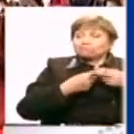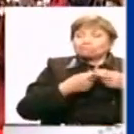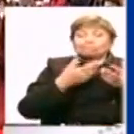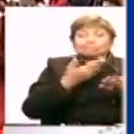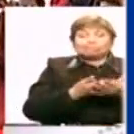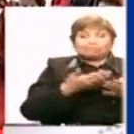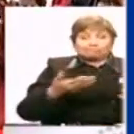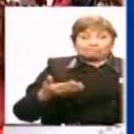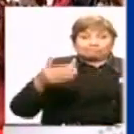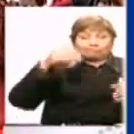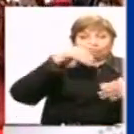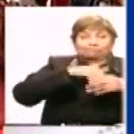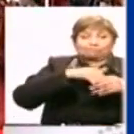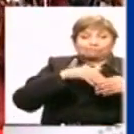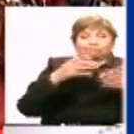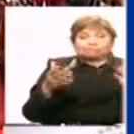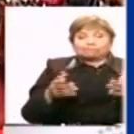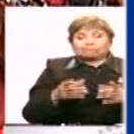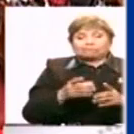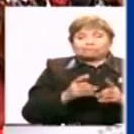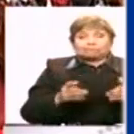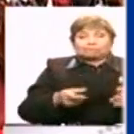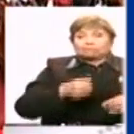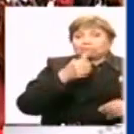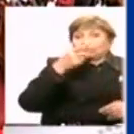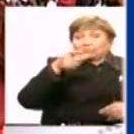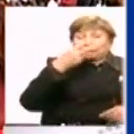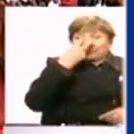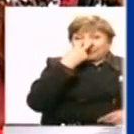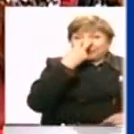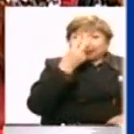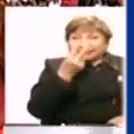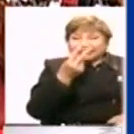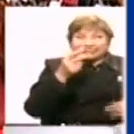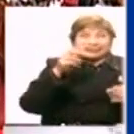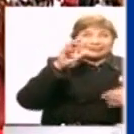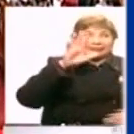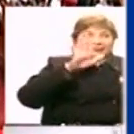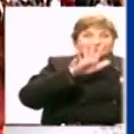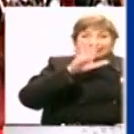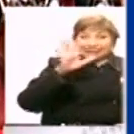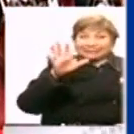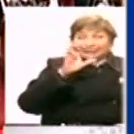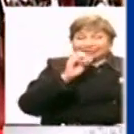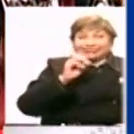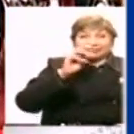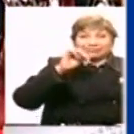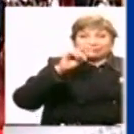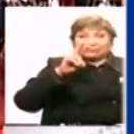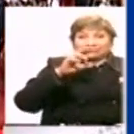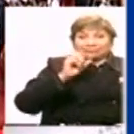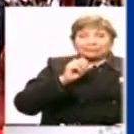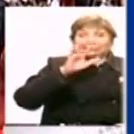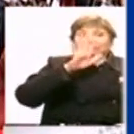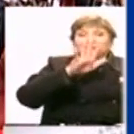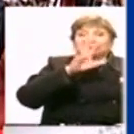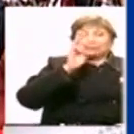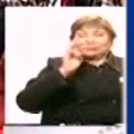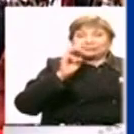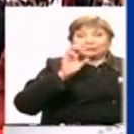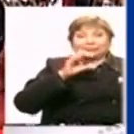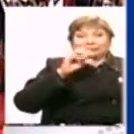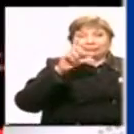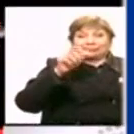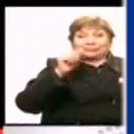momento y va a terminar siendo una suerte de congreso porque solamente van a participar organizaciones políticas. Que se haga, pues, en todo caso, lo que avanzó Chile, que a mí me